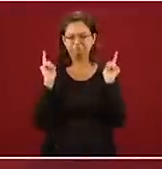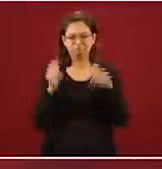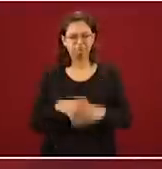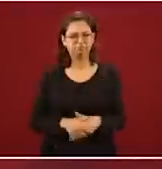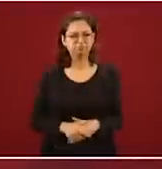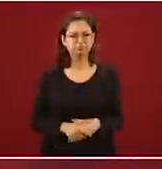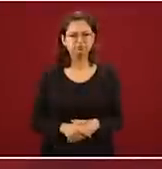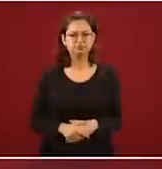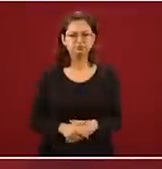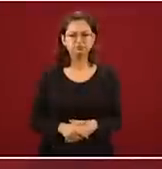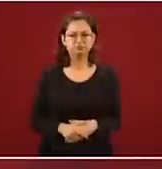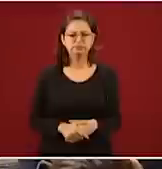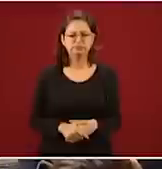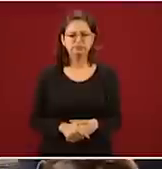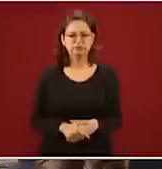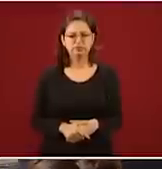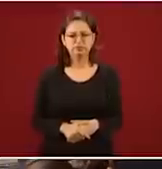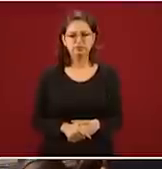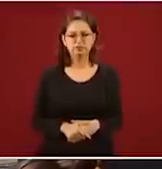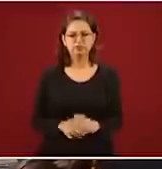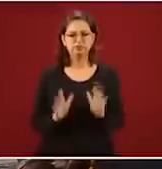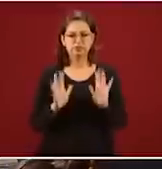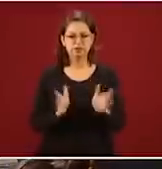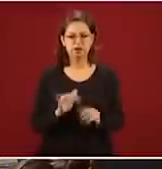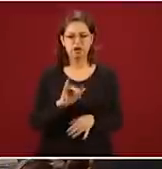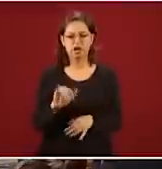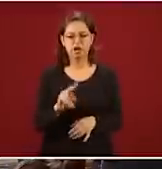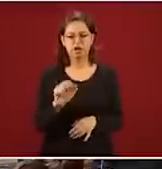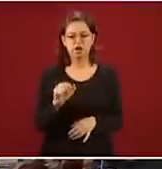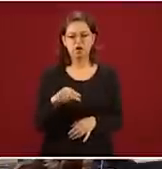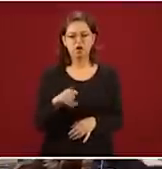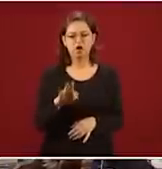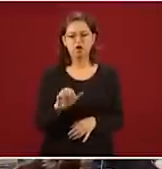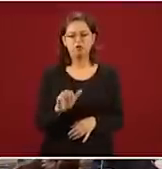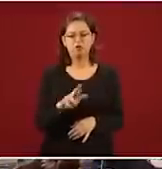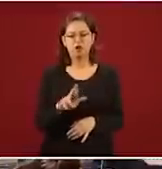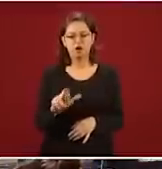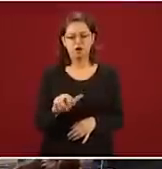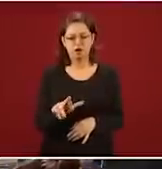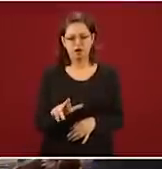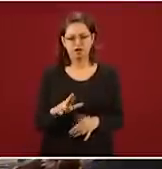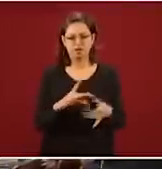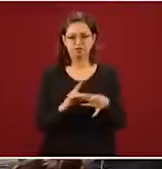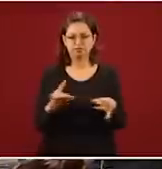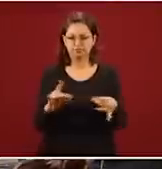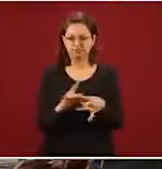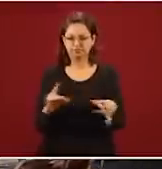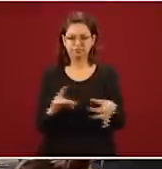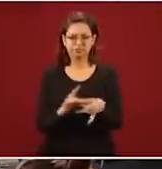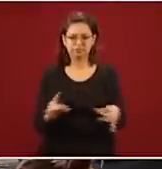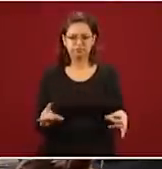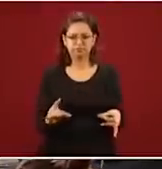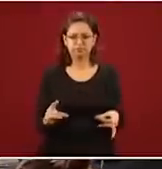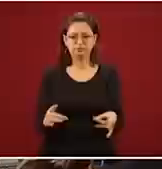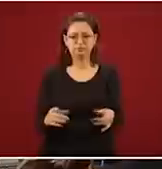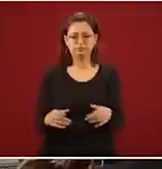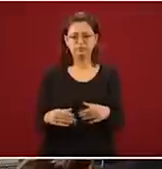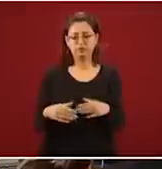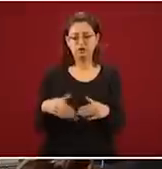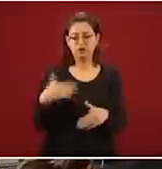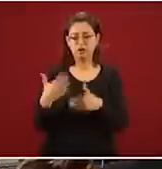como lo explicó Juan Ferrer, hay un tiempo, 15